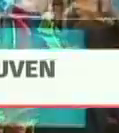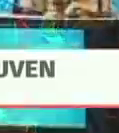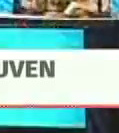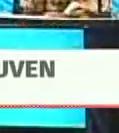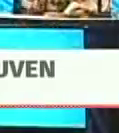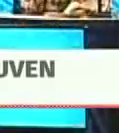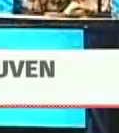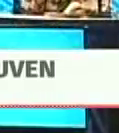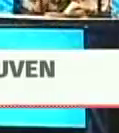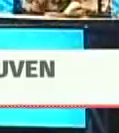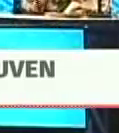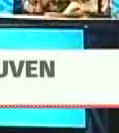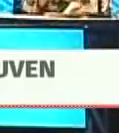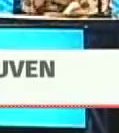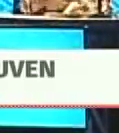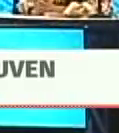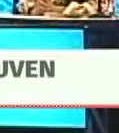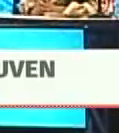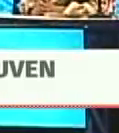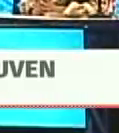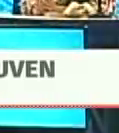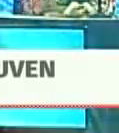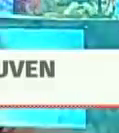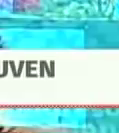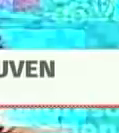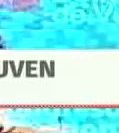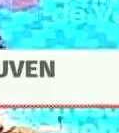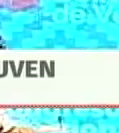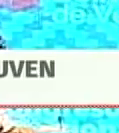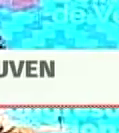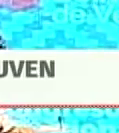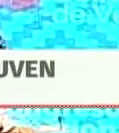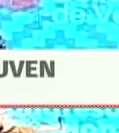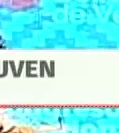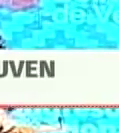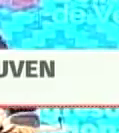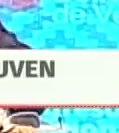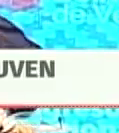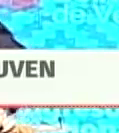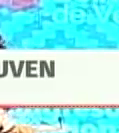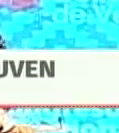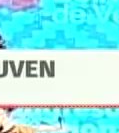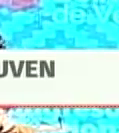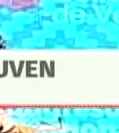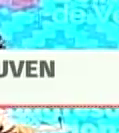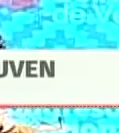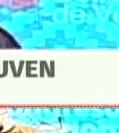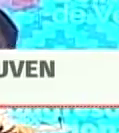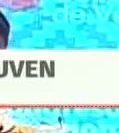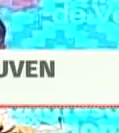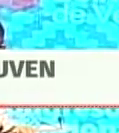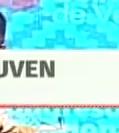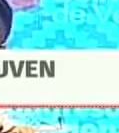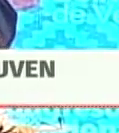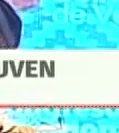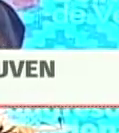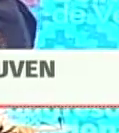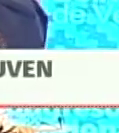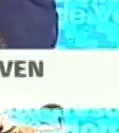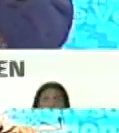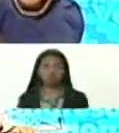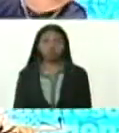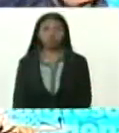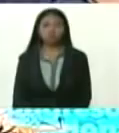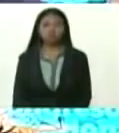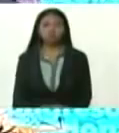gracias. Tantos recuerdos que deben conformar parte de nuestro patrimonio, para que de generación